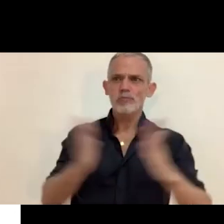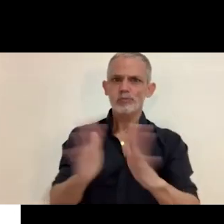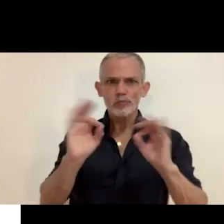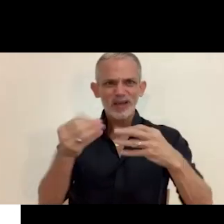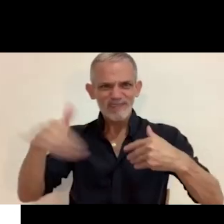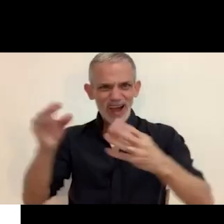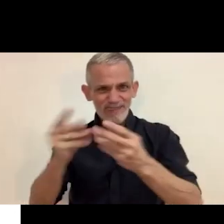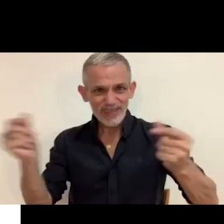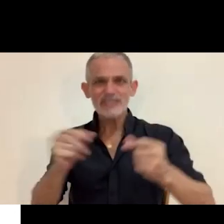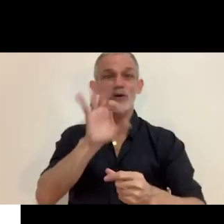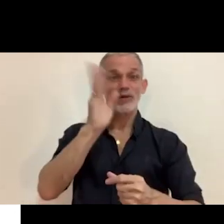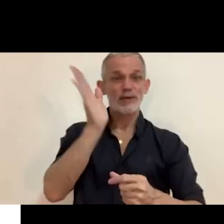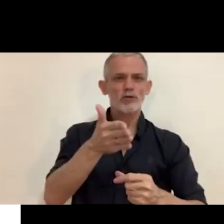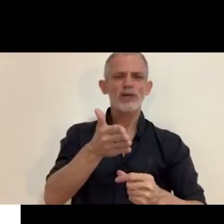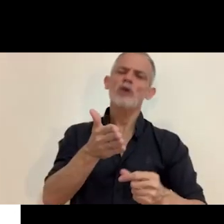de la obra.